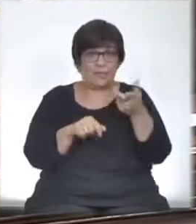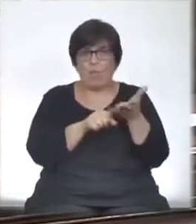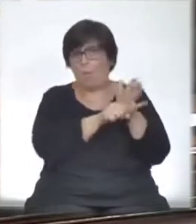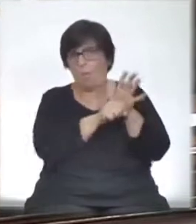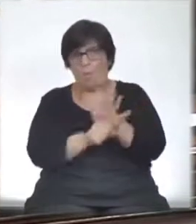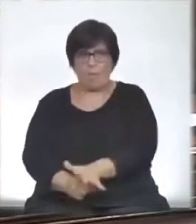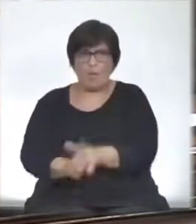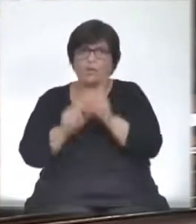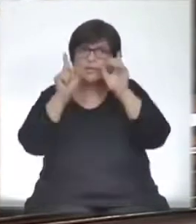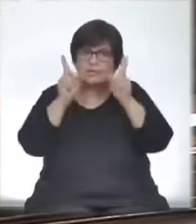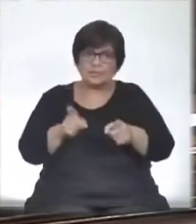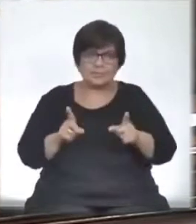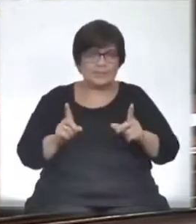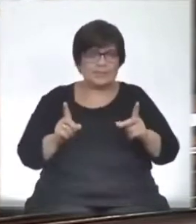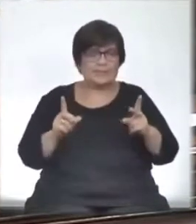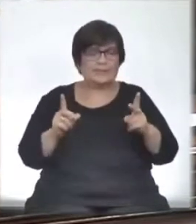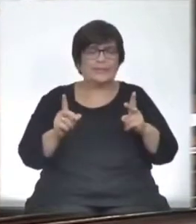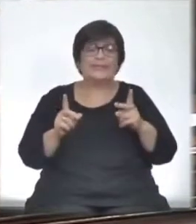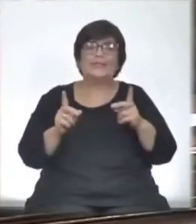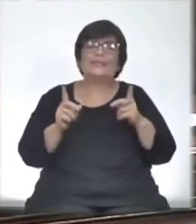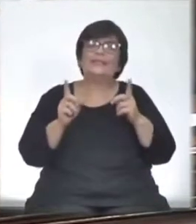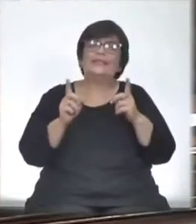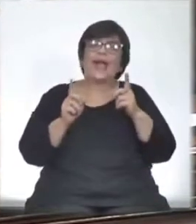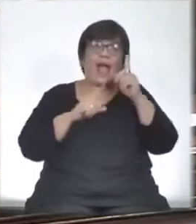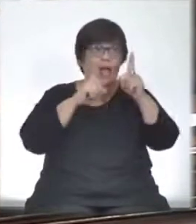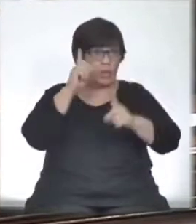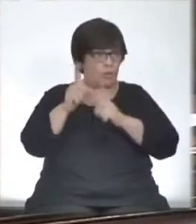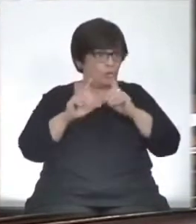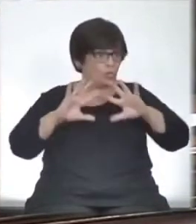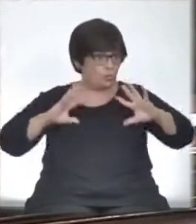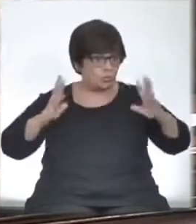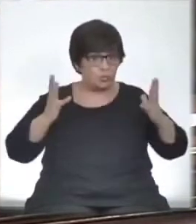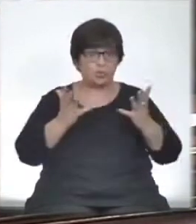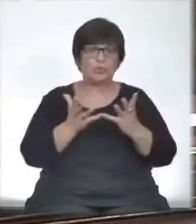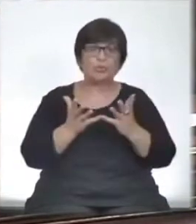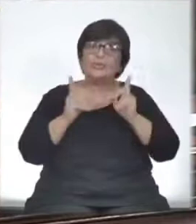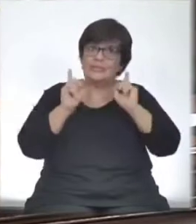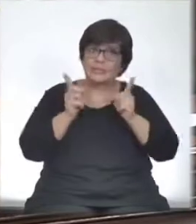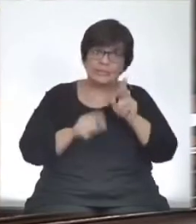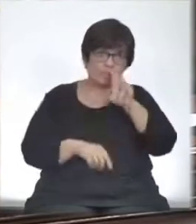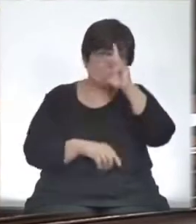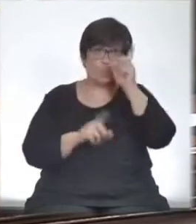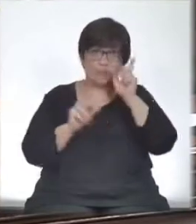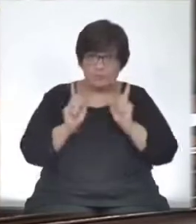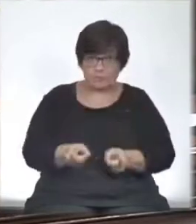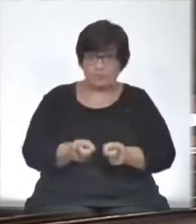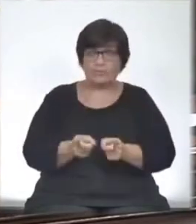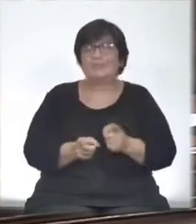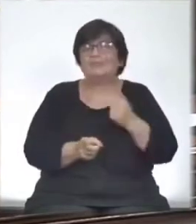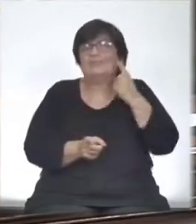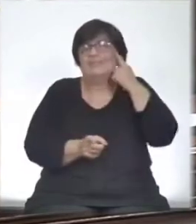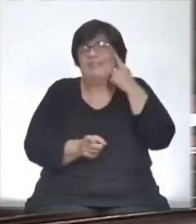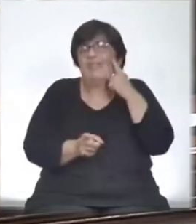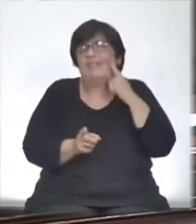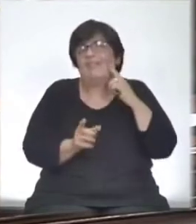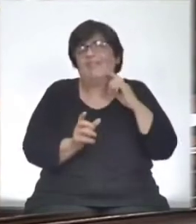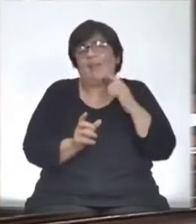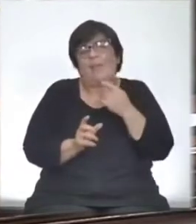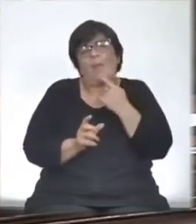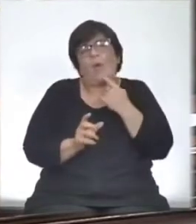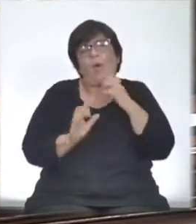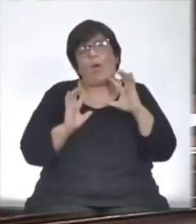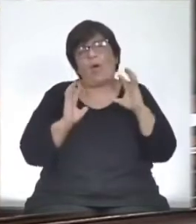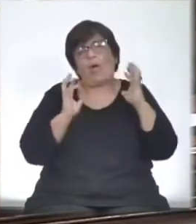represión, hubo quienes en el mundo y en el Uruguay creyeron que la violencia